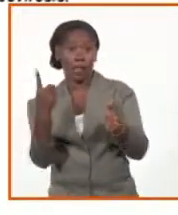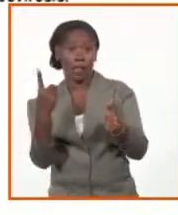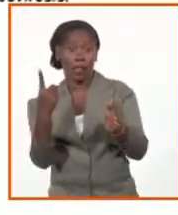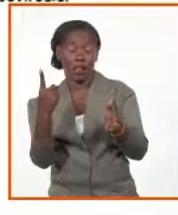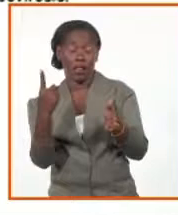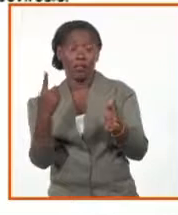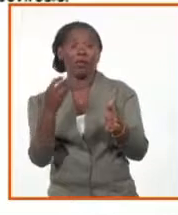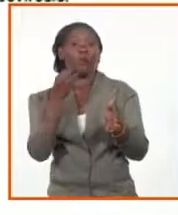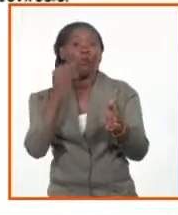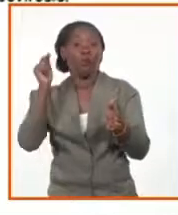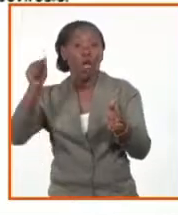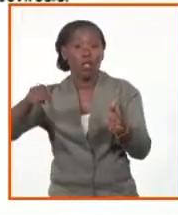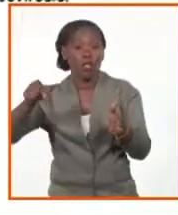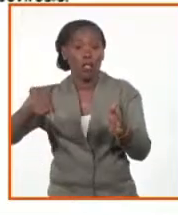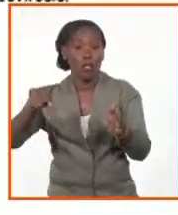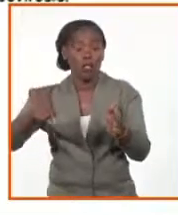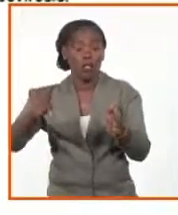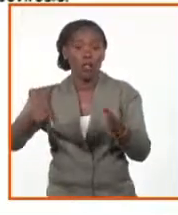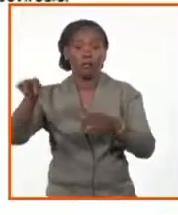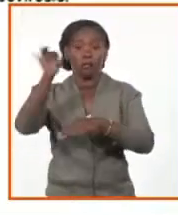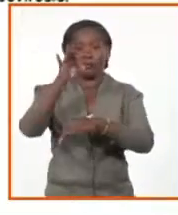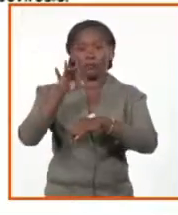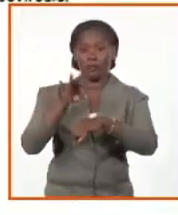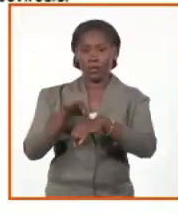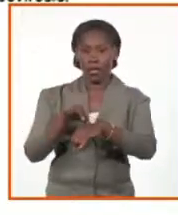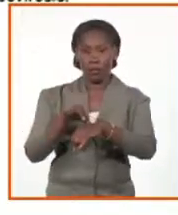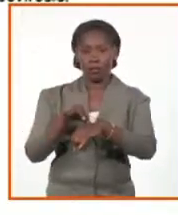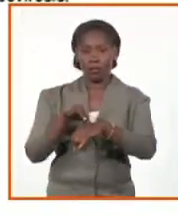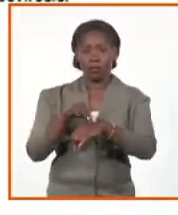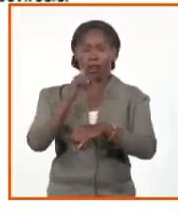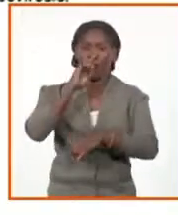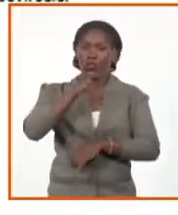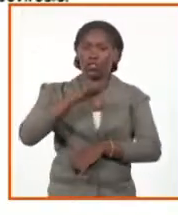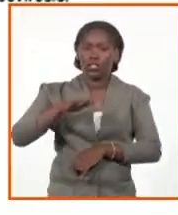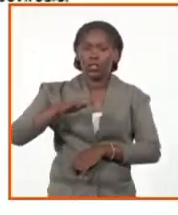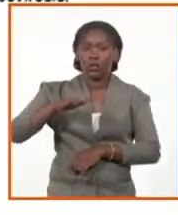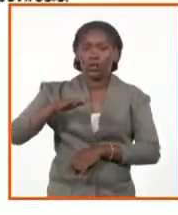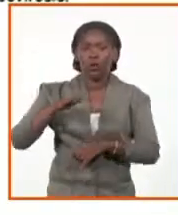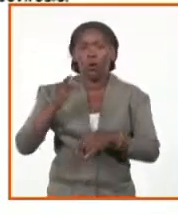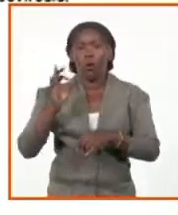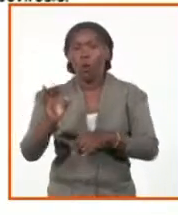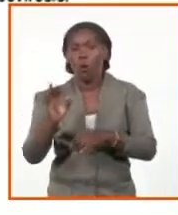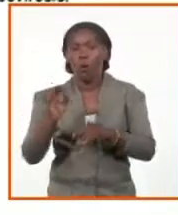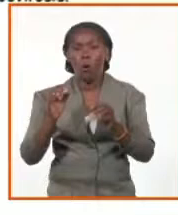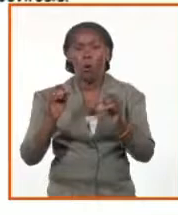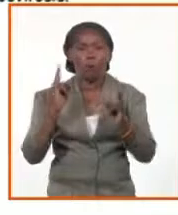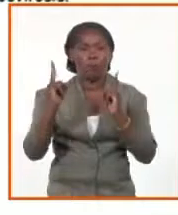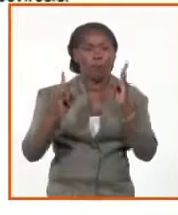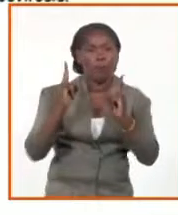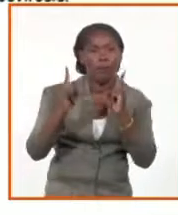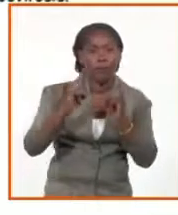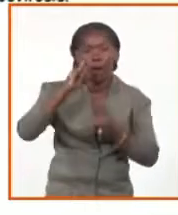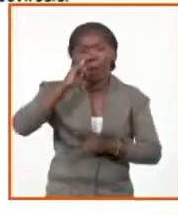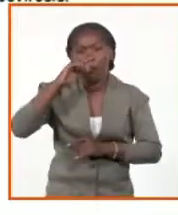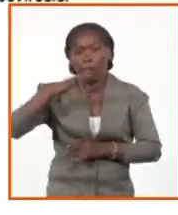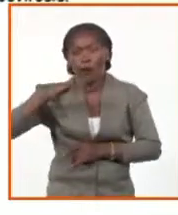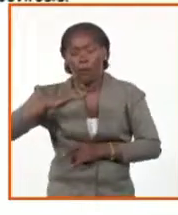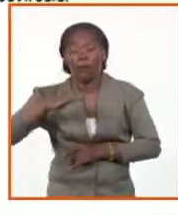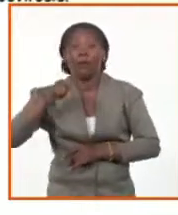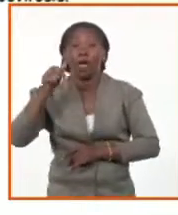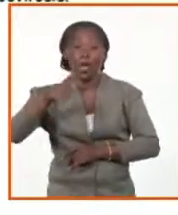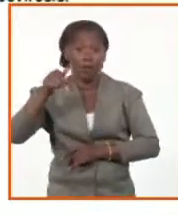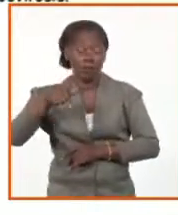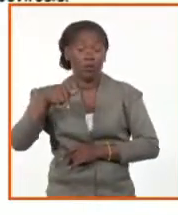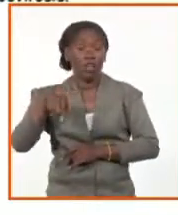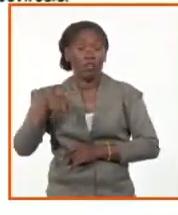como hablando de los niños más bien los niños pequeños pero nos alerta como y también ya